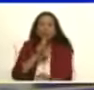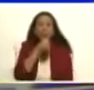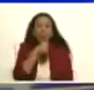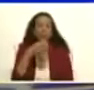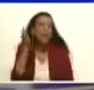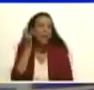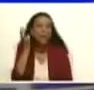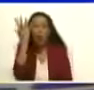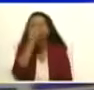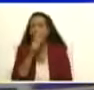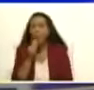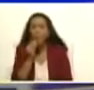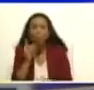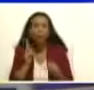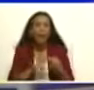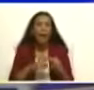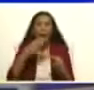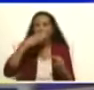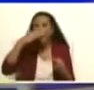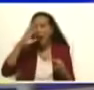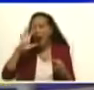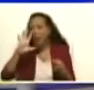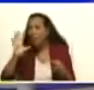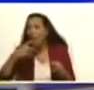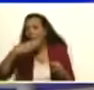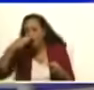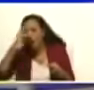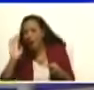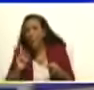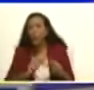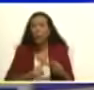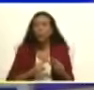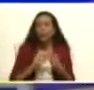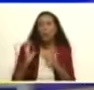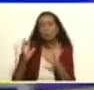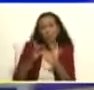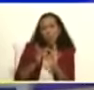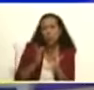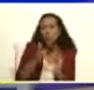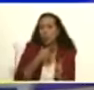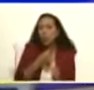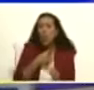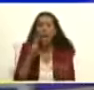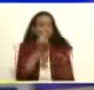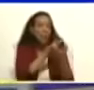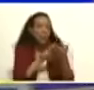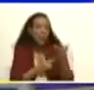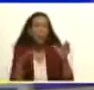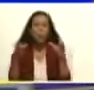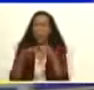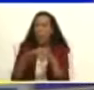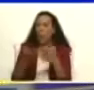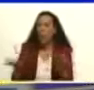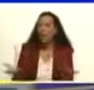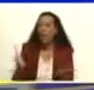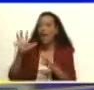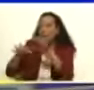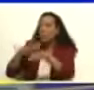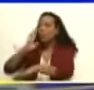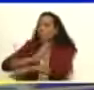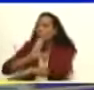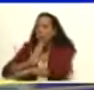la juventud, los adultos contemporáneos, por afinidad, grupos de lectura, grupos